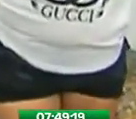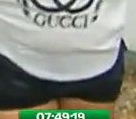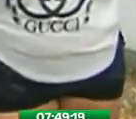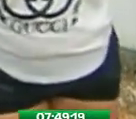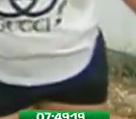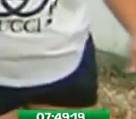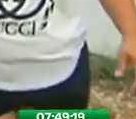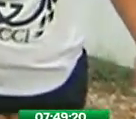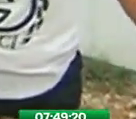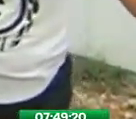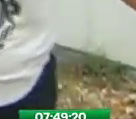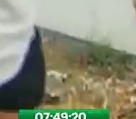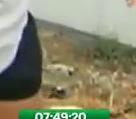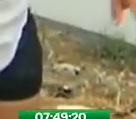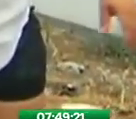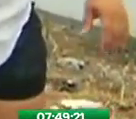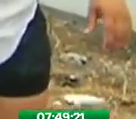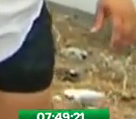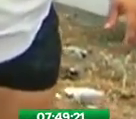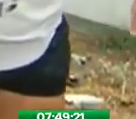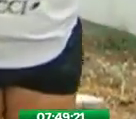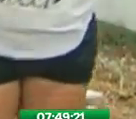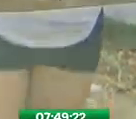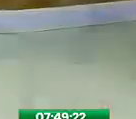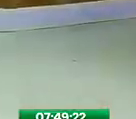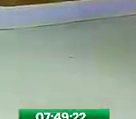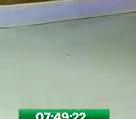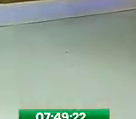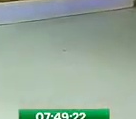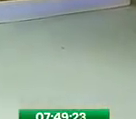Informó José Morales.